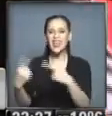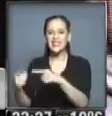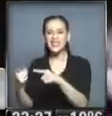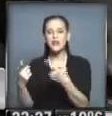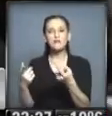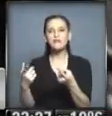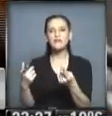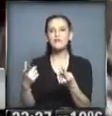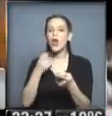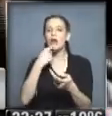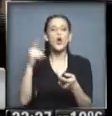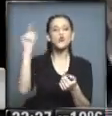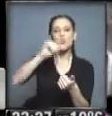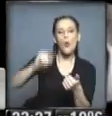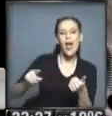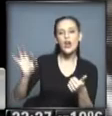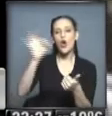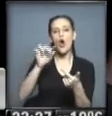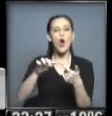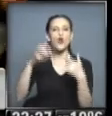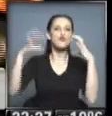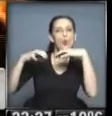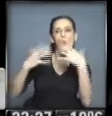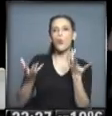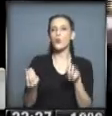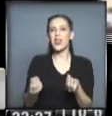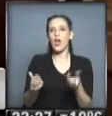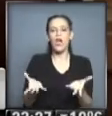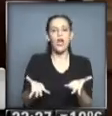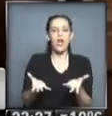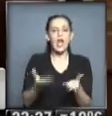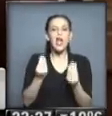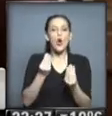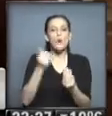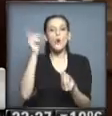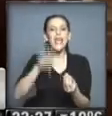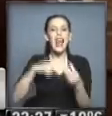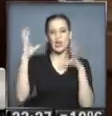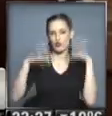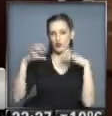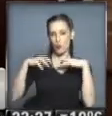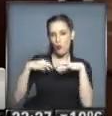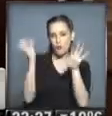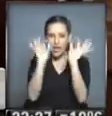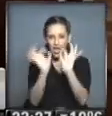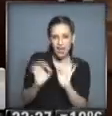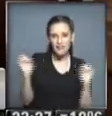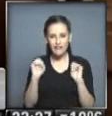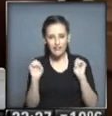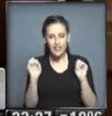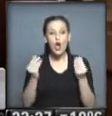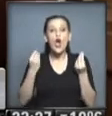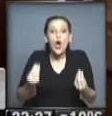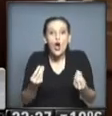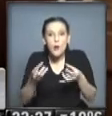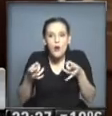ejemplo, un trueno o lo que ocurre con la forma en la que se forman los cristales, justamente. O, por ejemplo, cómo un virus